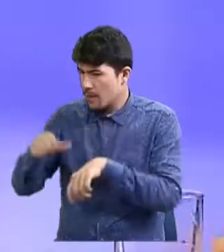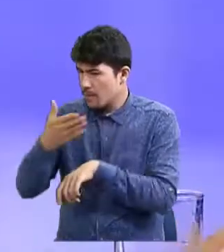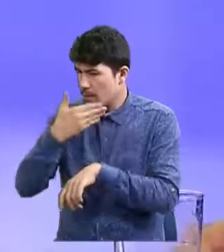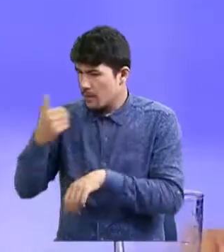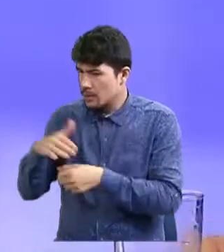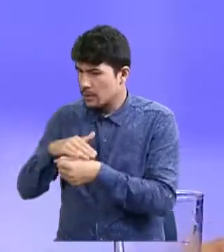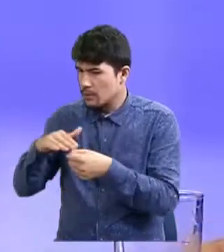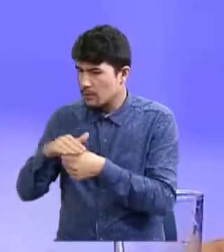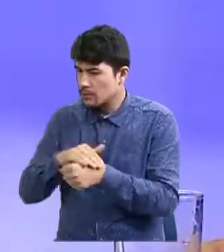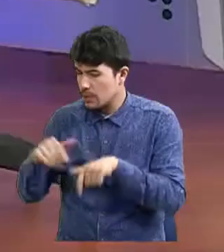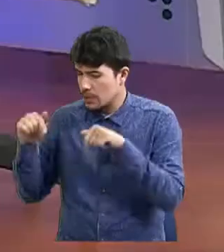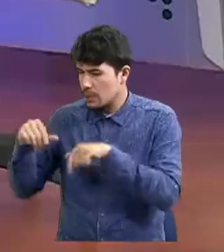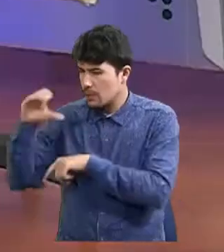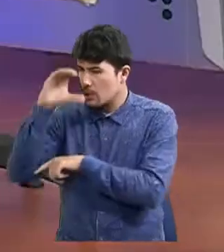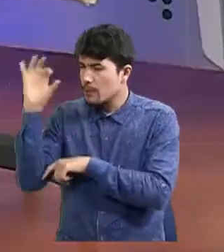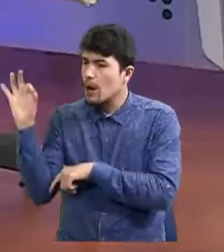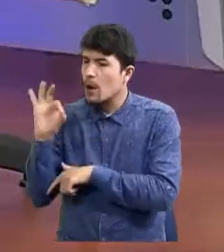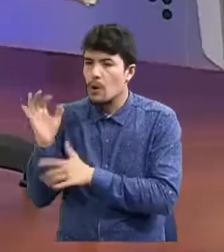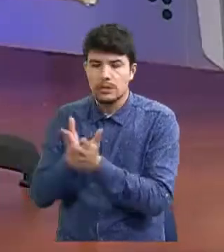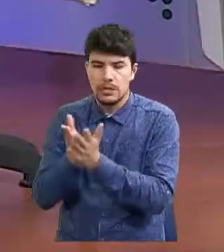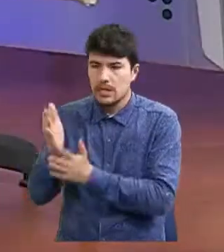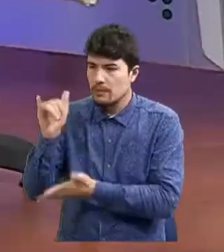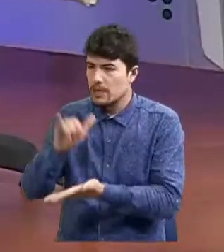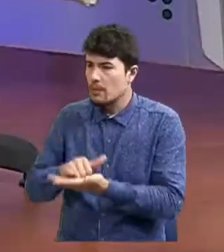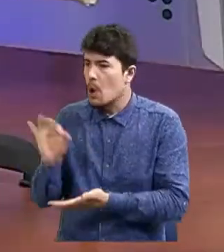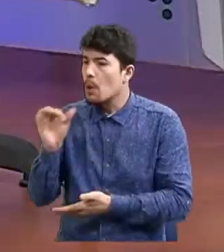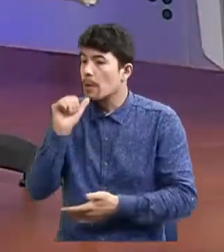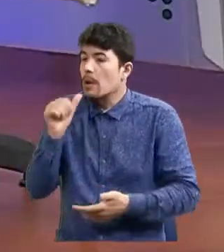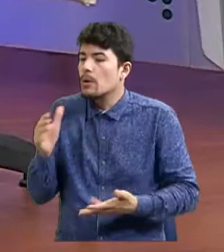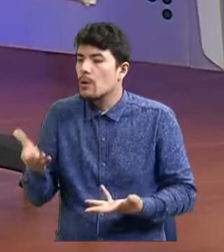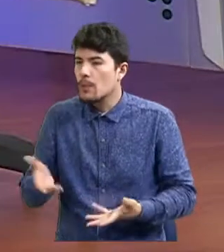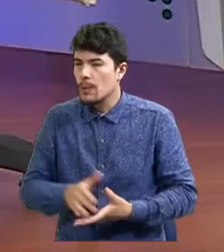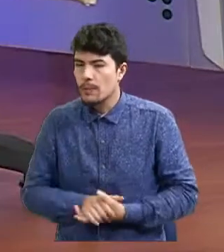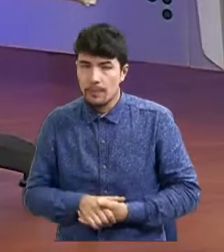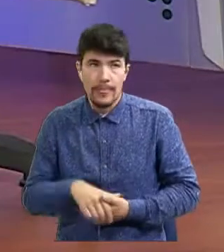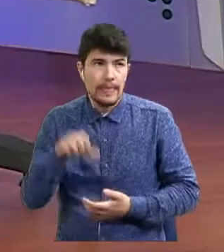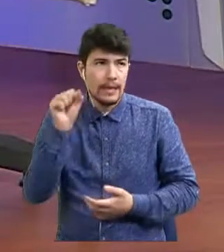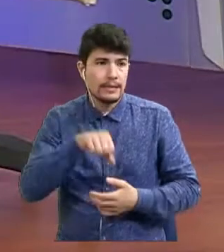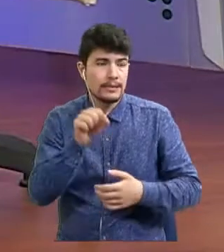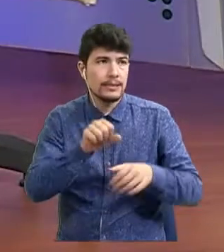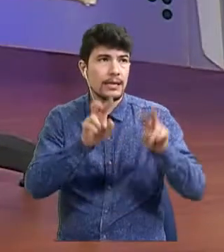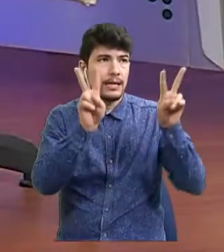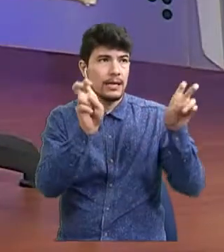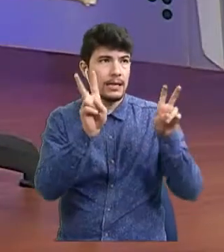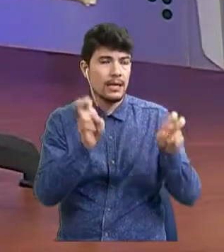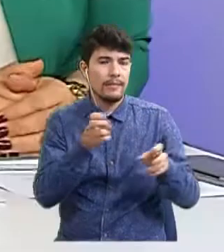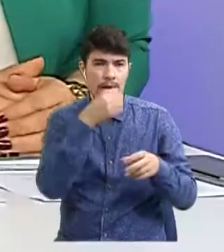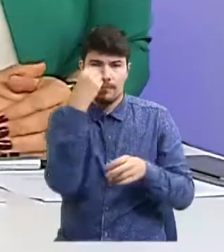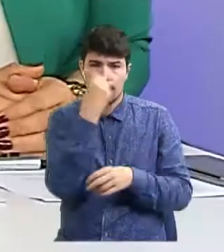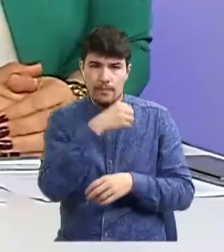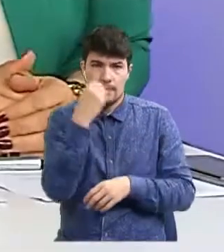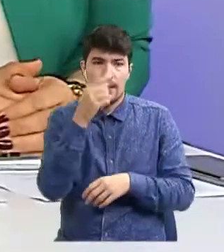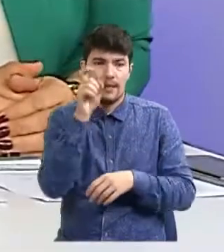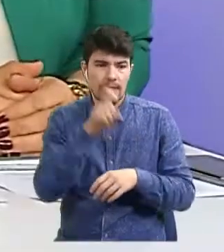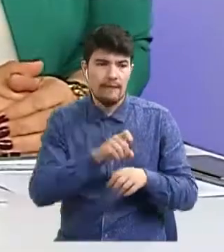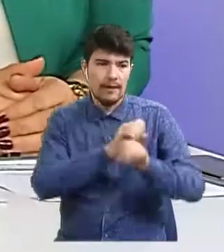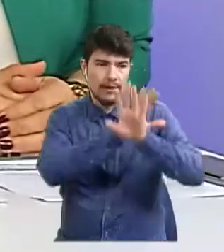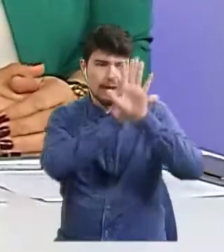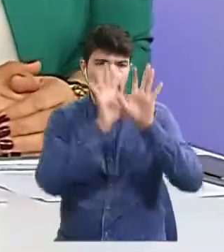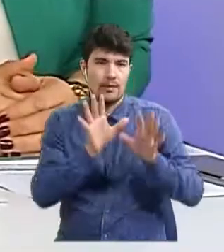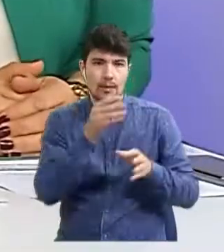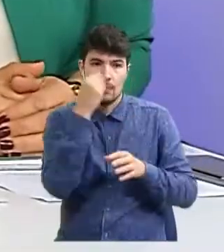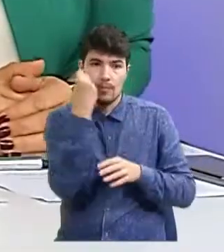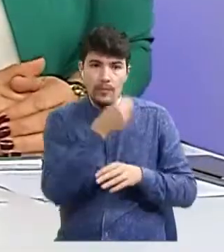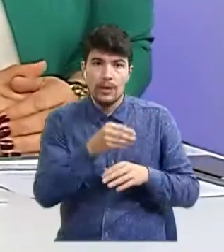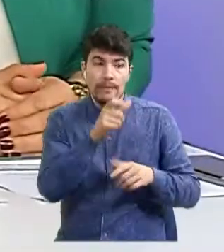mejorar la situación o seguiríamos igual? El tema de corrupción hay que ser claro, el tema de corrupción es de las personas, no de